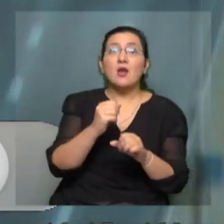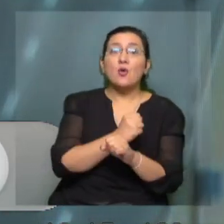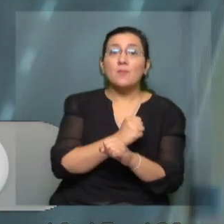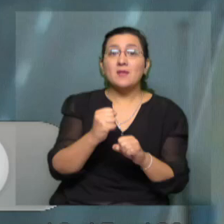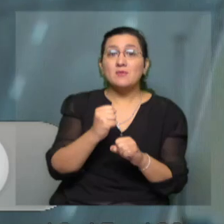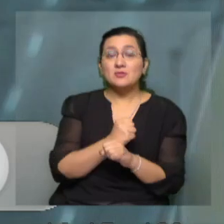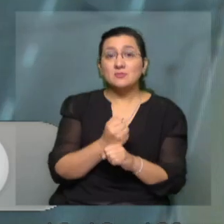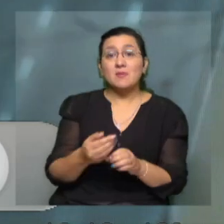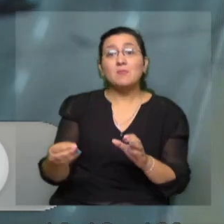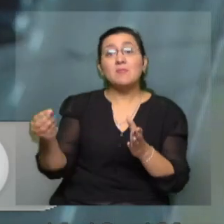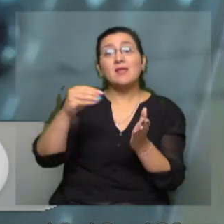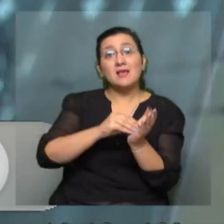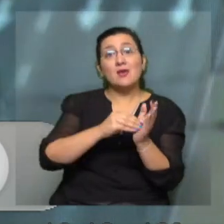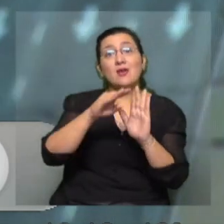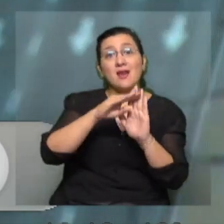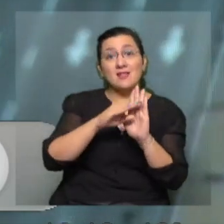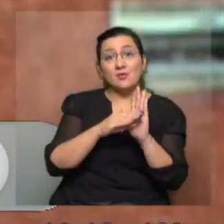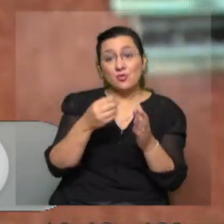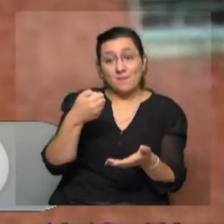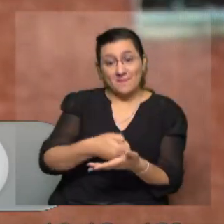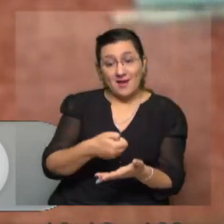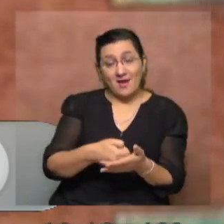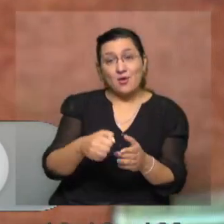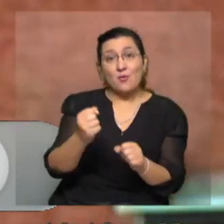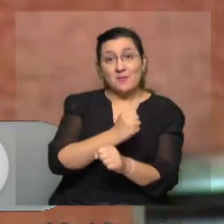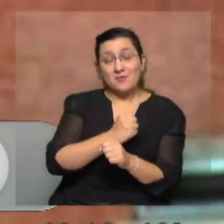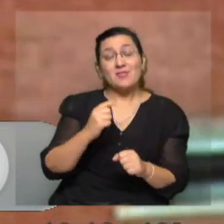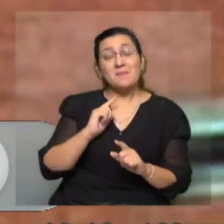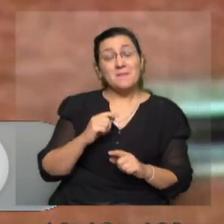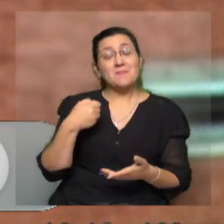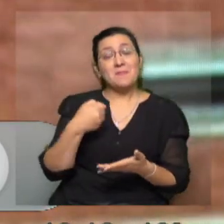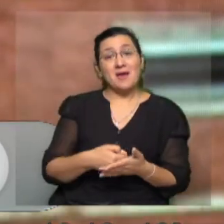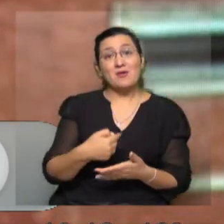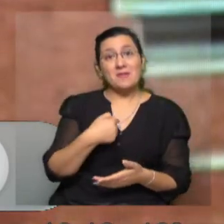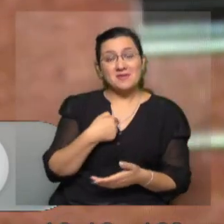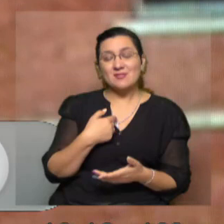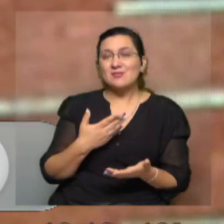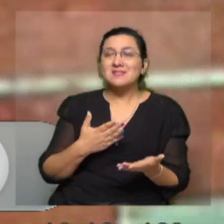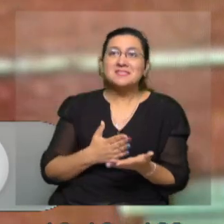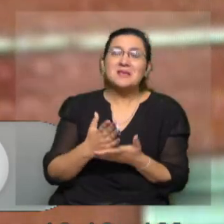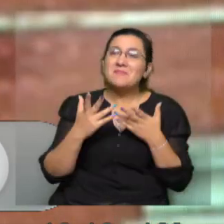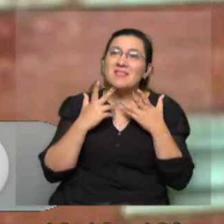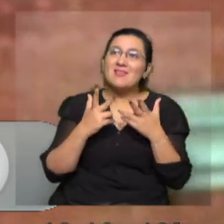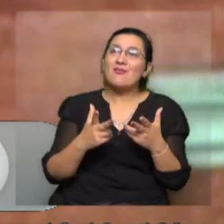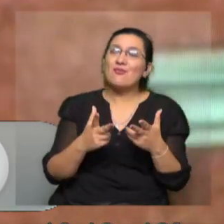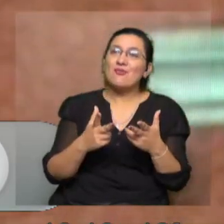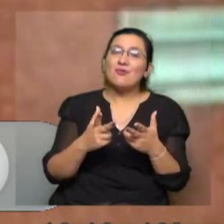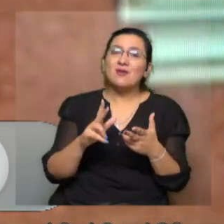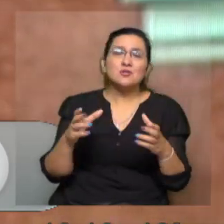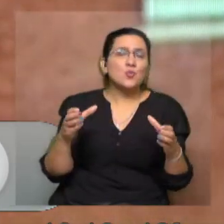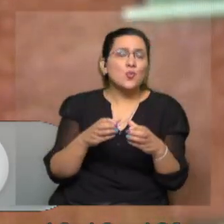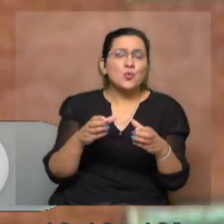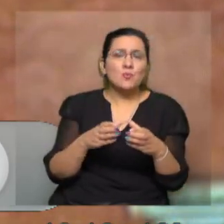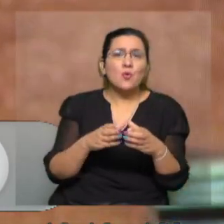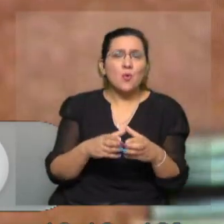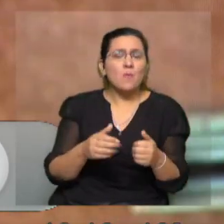me pusieron a mí también, y cuando pagaron los premios, me lo pagaron a mí también. Así que siempre digo que un plantel